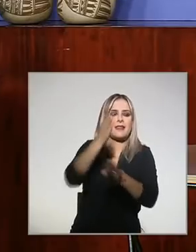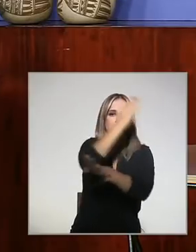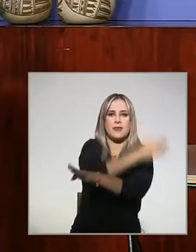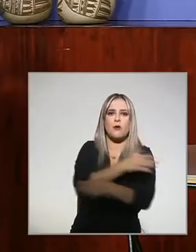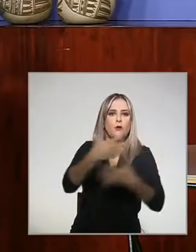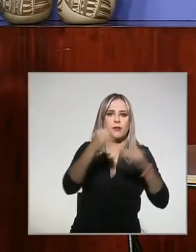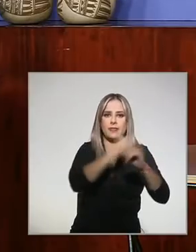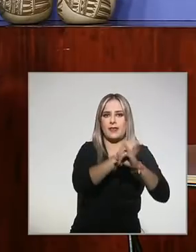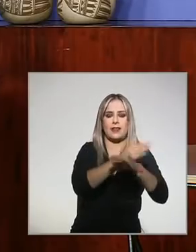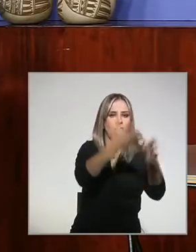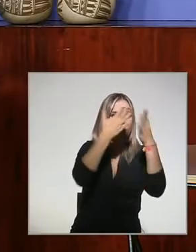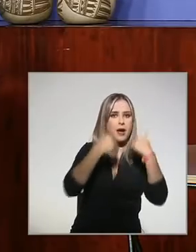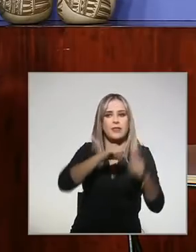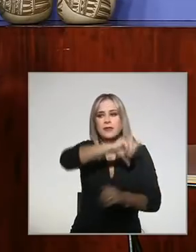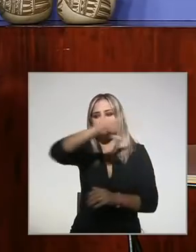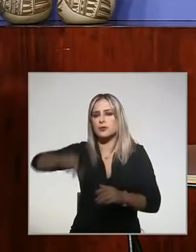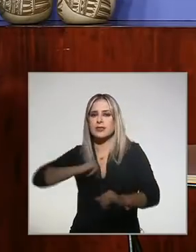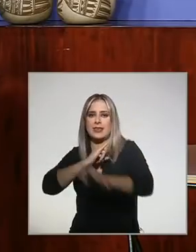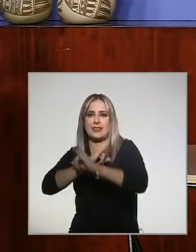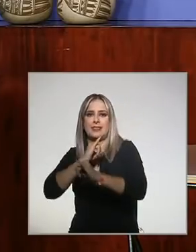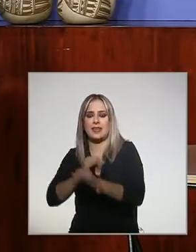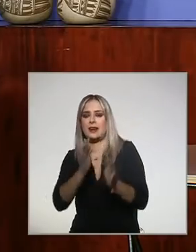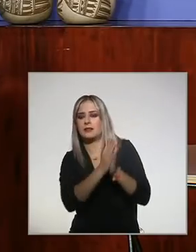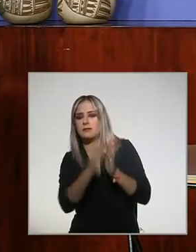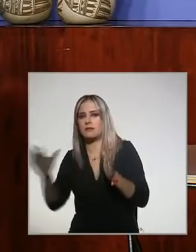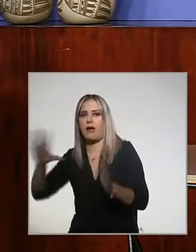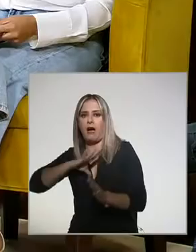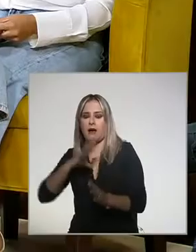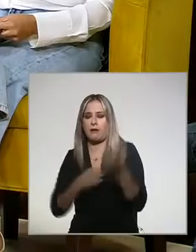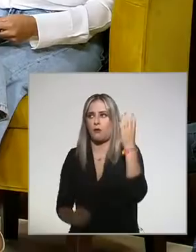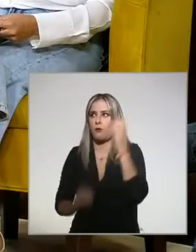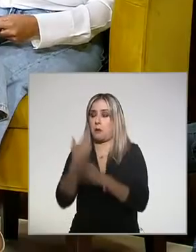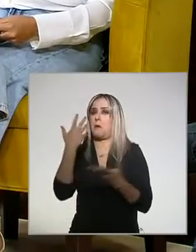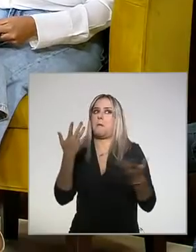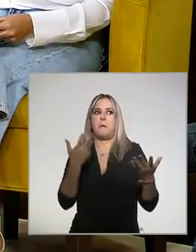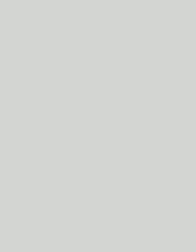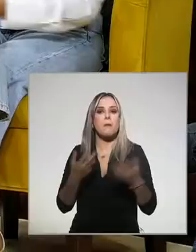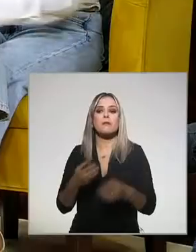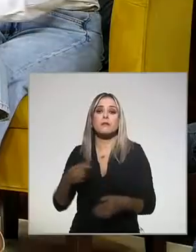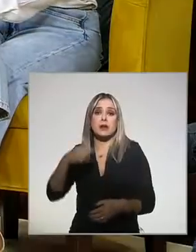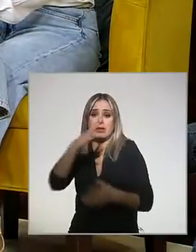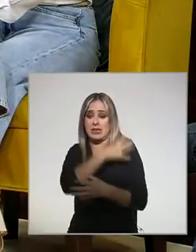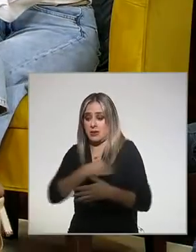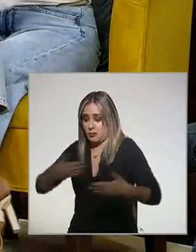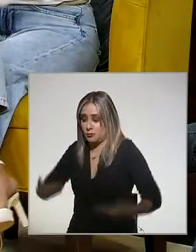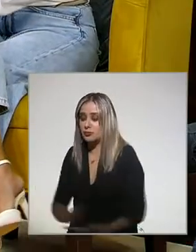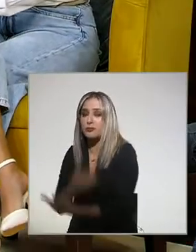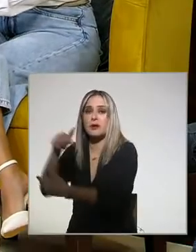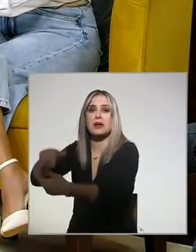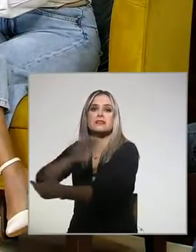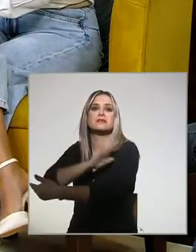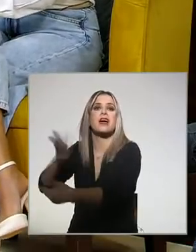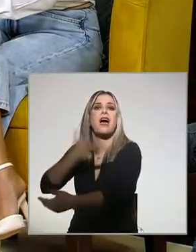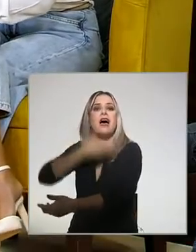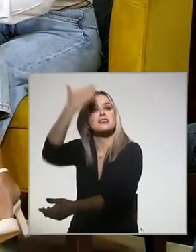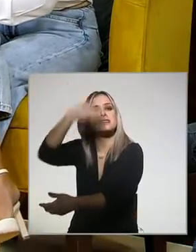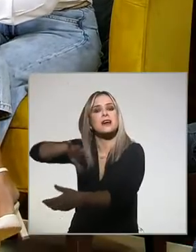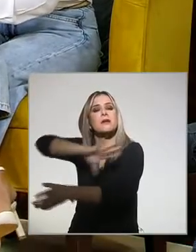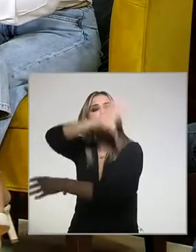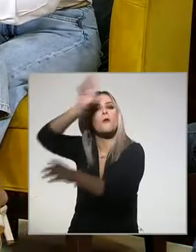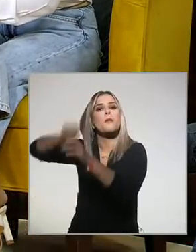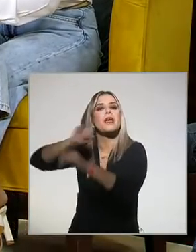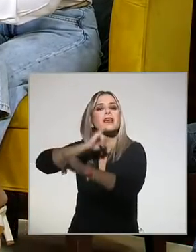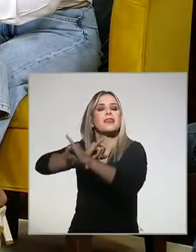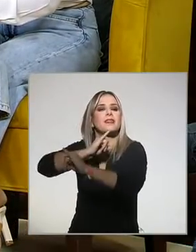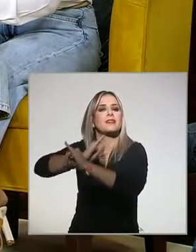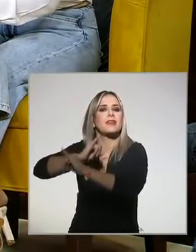y nos tocó ese cambio a lo digital. Y hoy nuestros hijos son totalmente digitales. Y no nacen con el chip, es que realmente todos traemos ese chip, pero